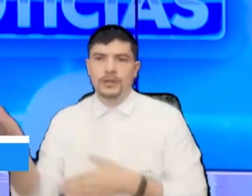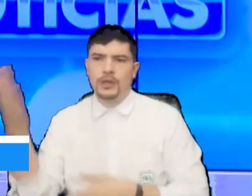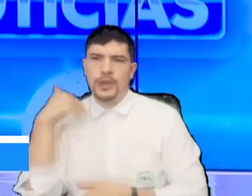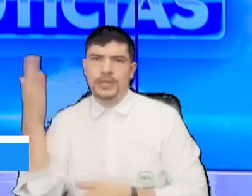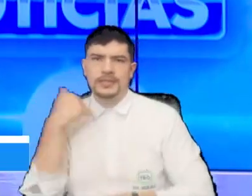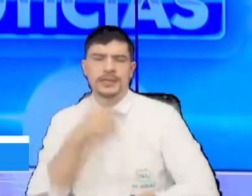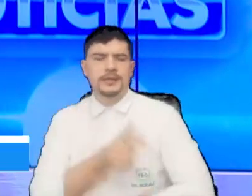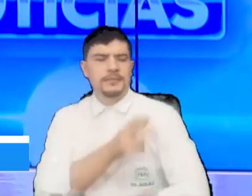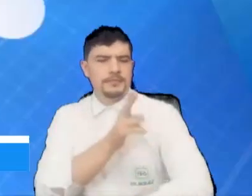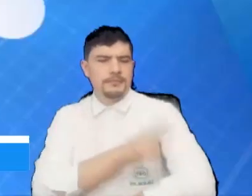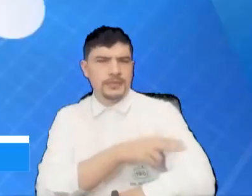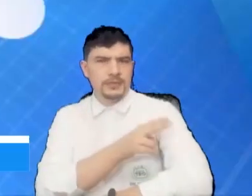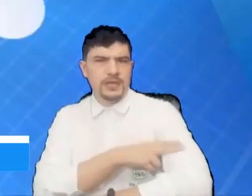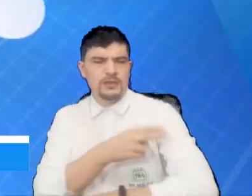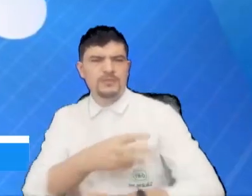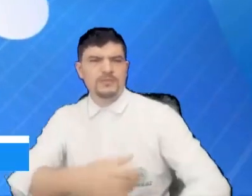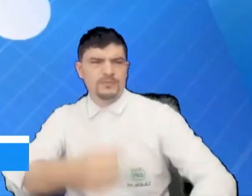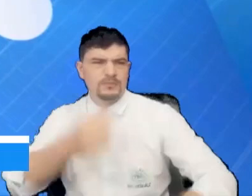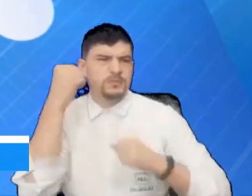acorde al consumo.